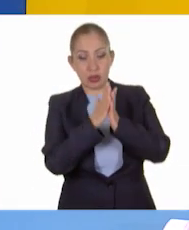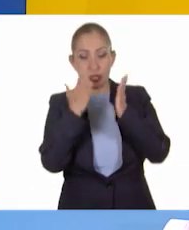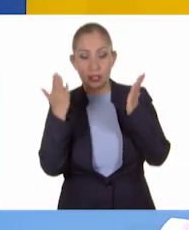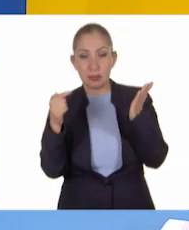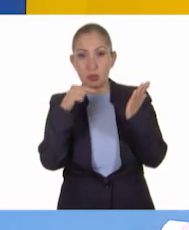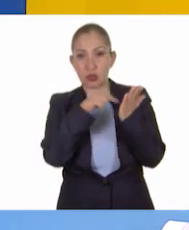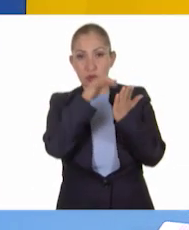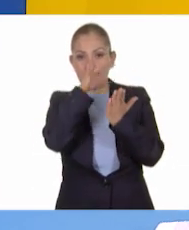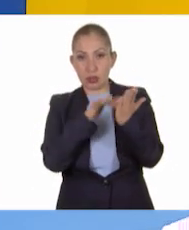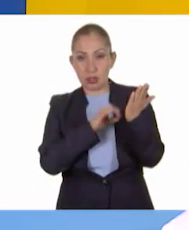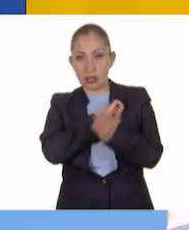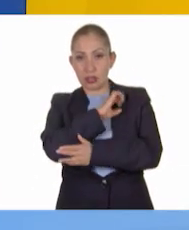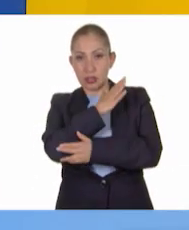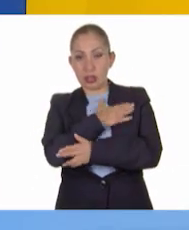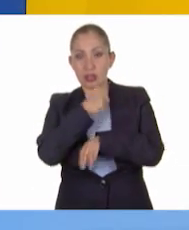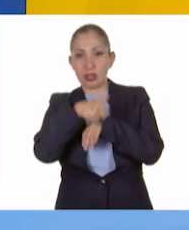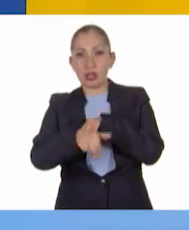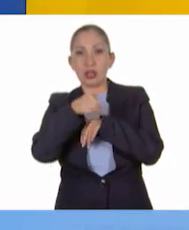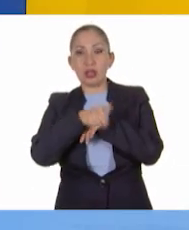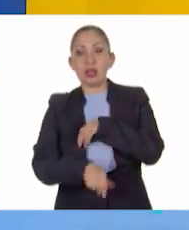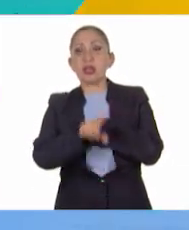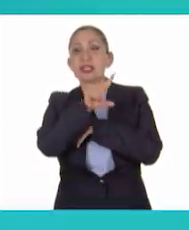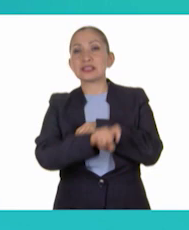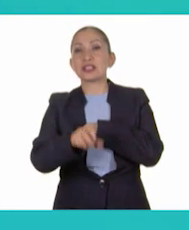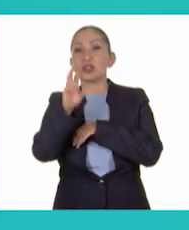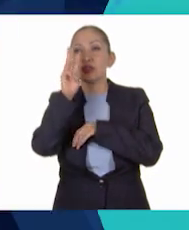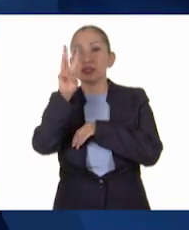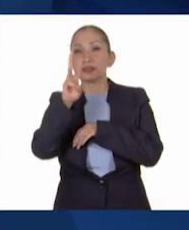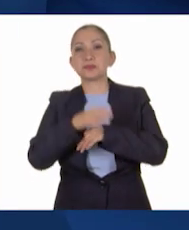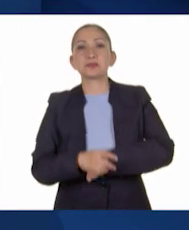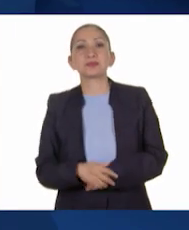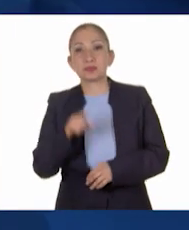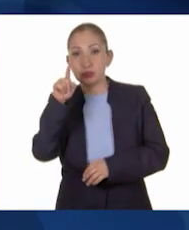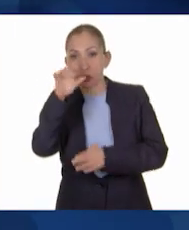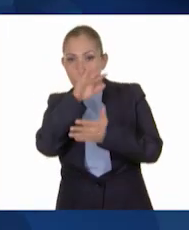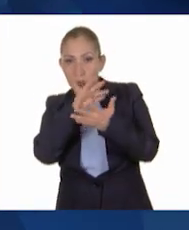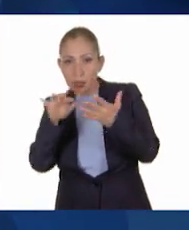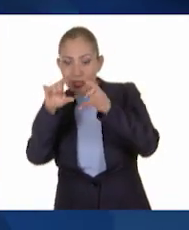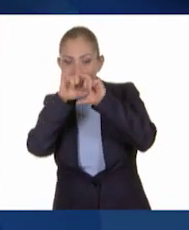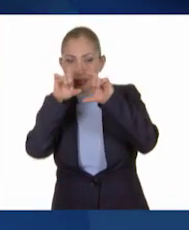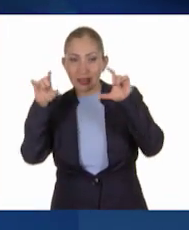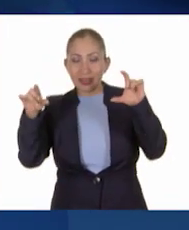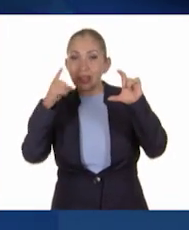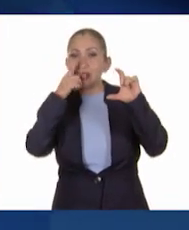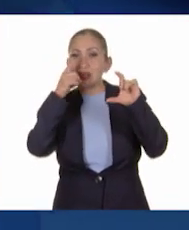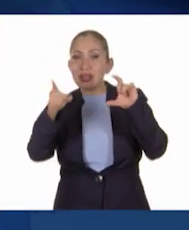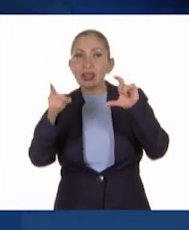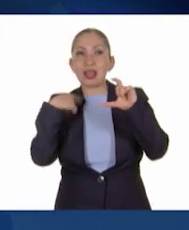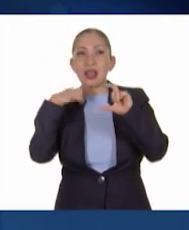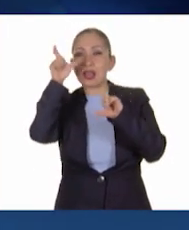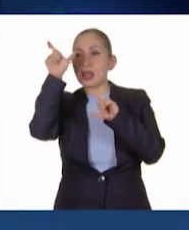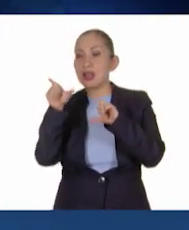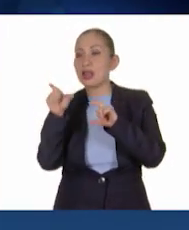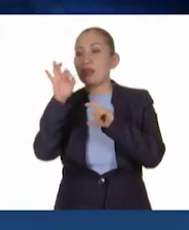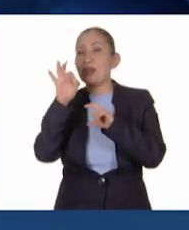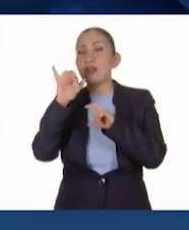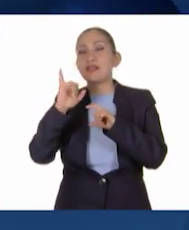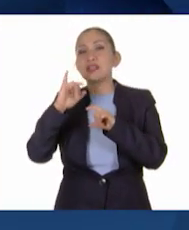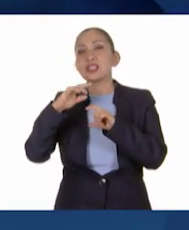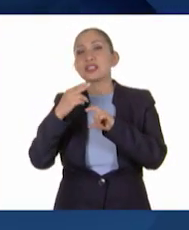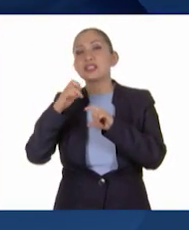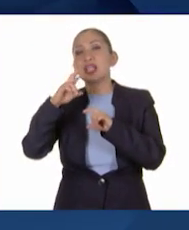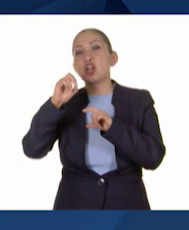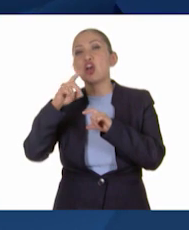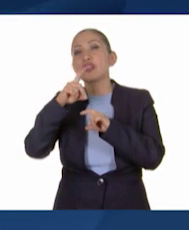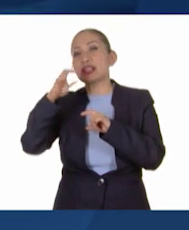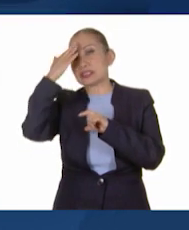libro de texto de español en la página 103 y que lean el apartado del fichero del saber.